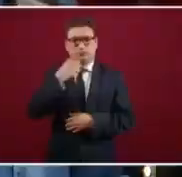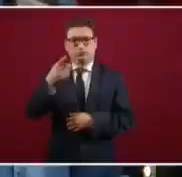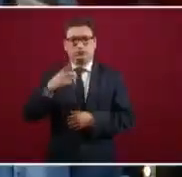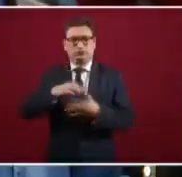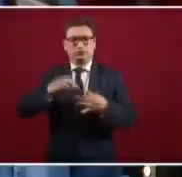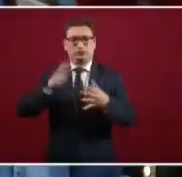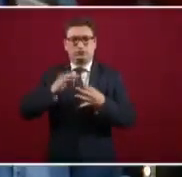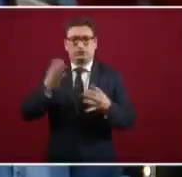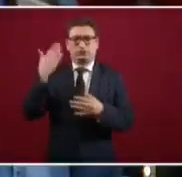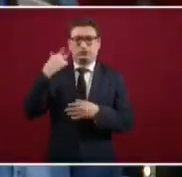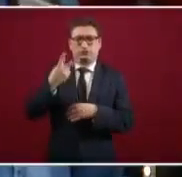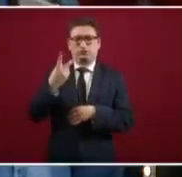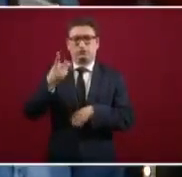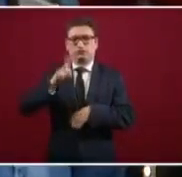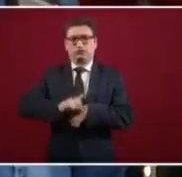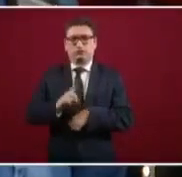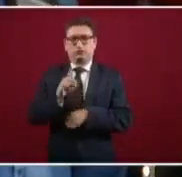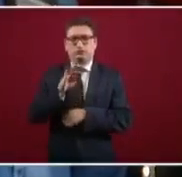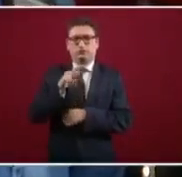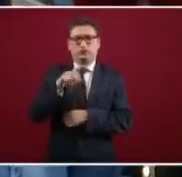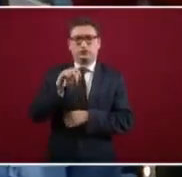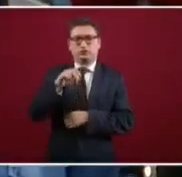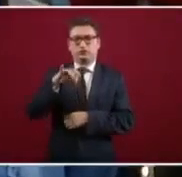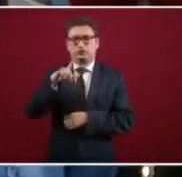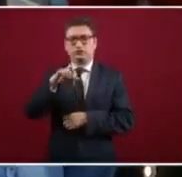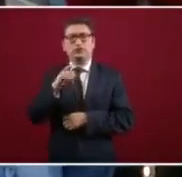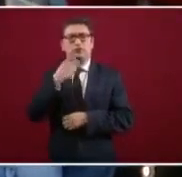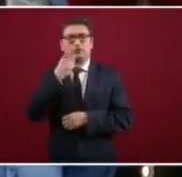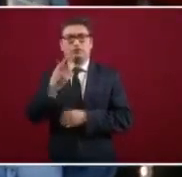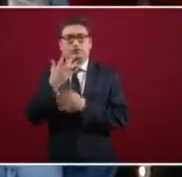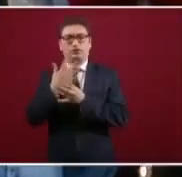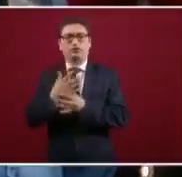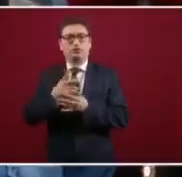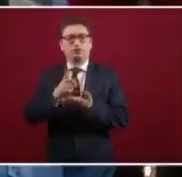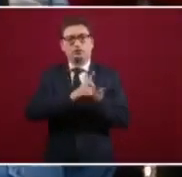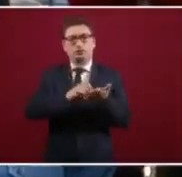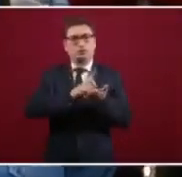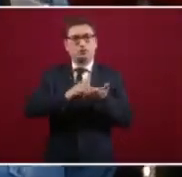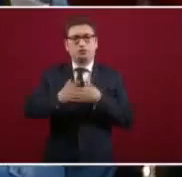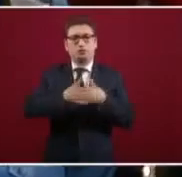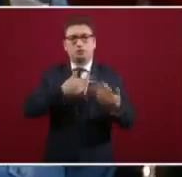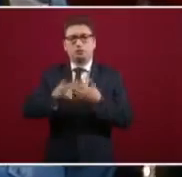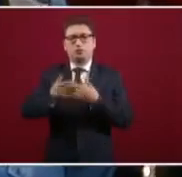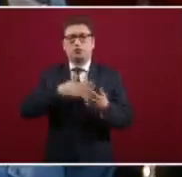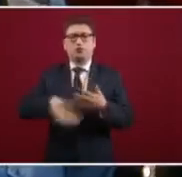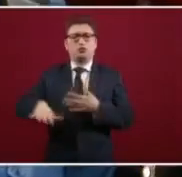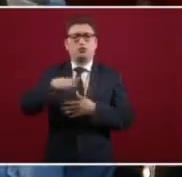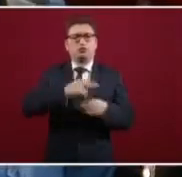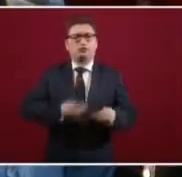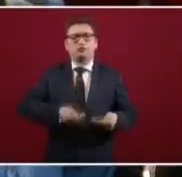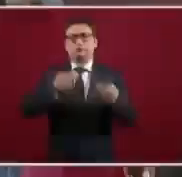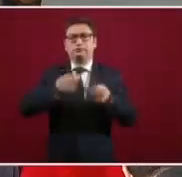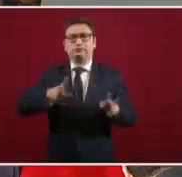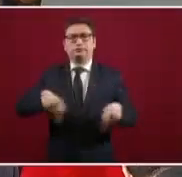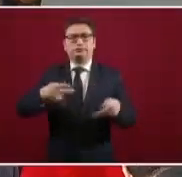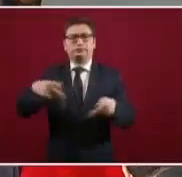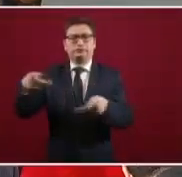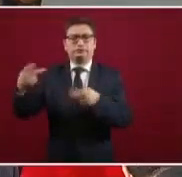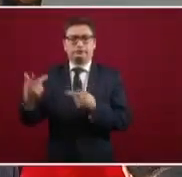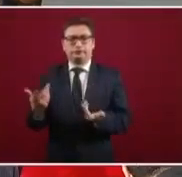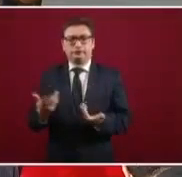exposición hace dos días el fentanilo ahorita es la droga que hoy por hoy está gobernando el mercado negro